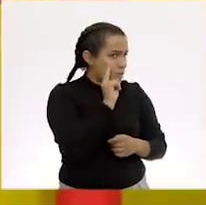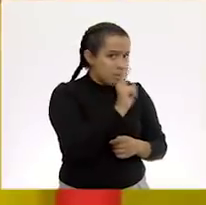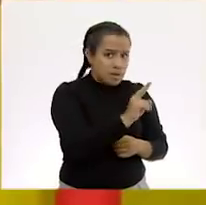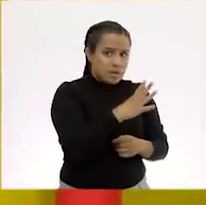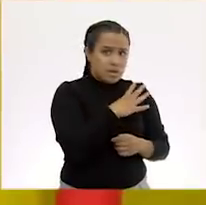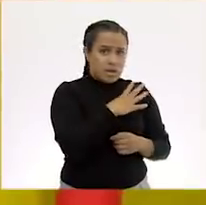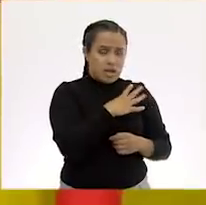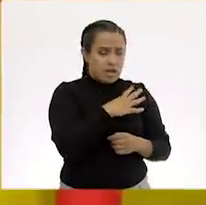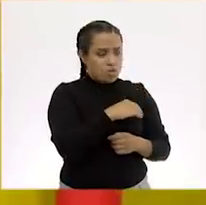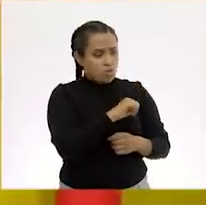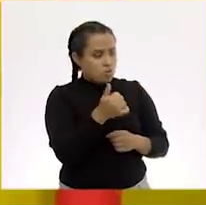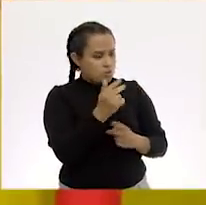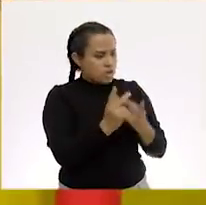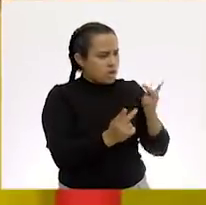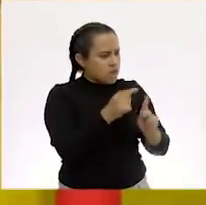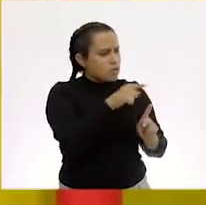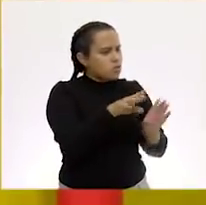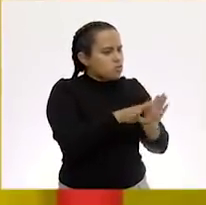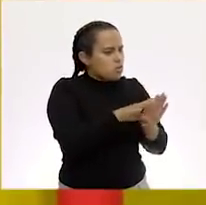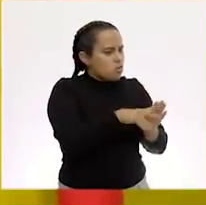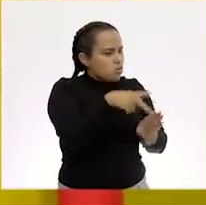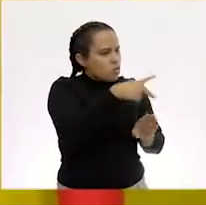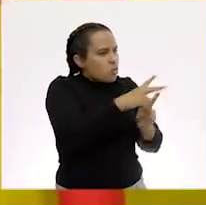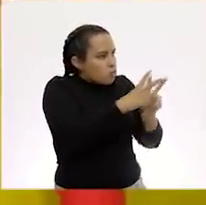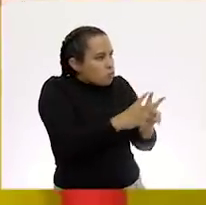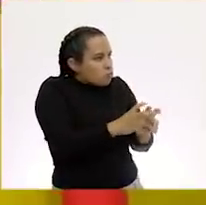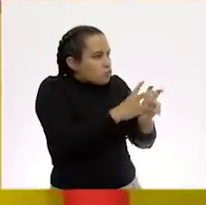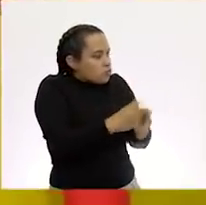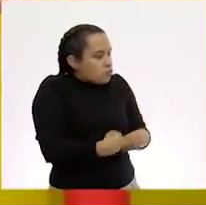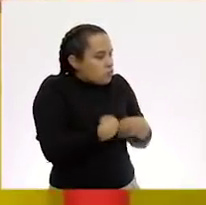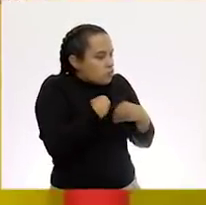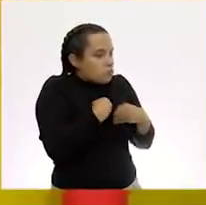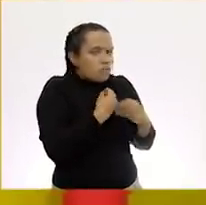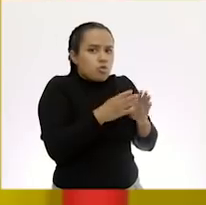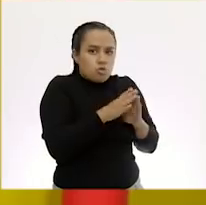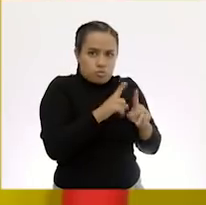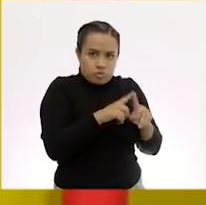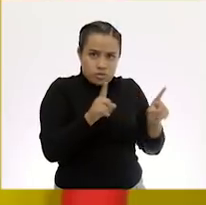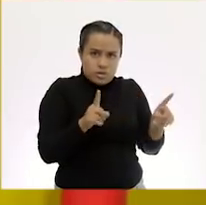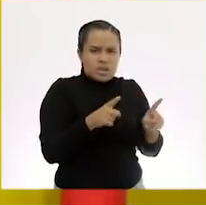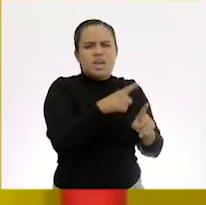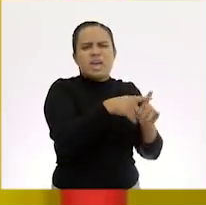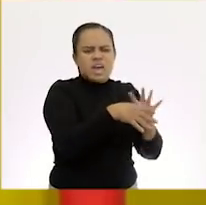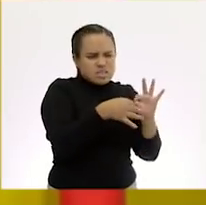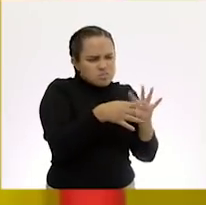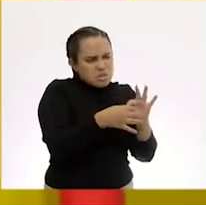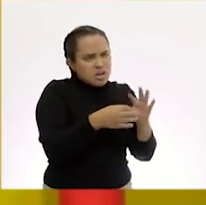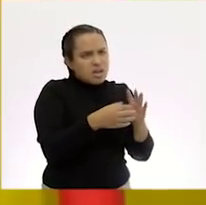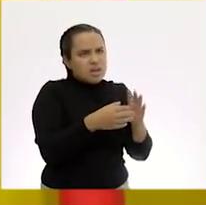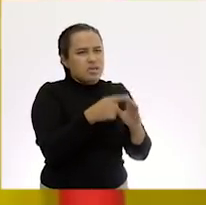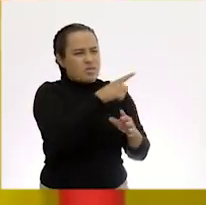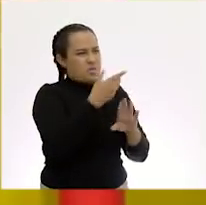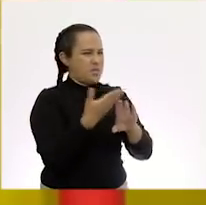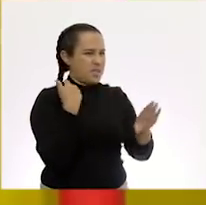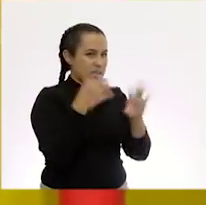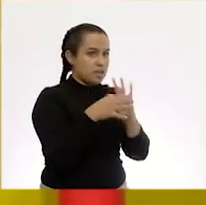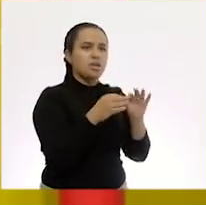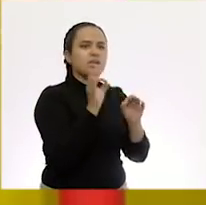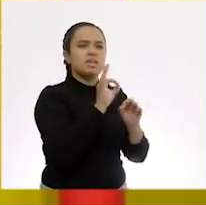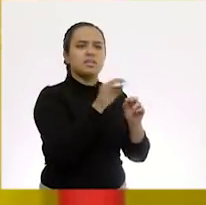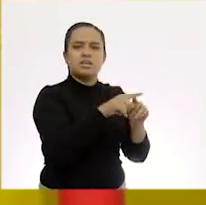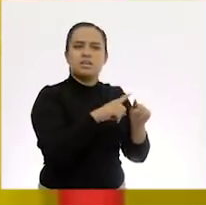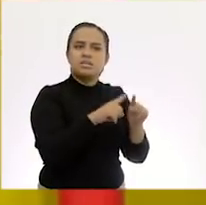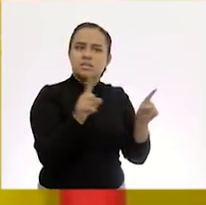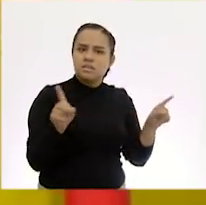alguna otra que haga un proceso de fotosíntesis que se puede explicar? Que tal vez sea distinto al que nos acabas de explicar.